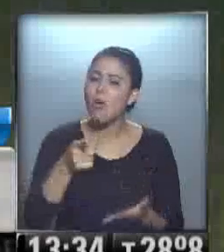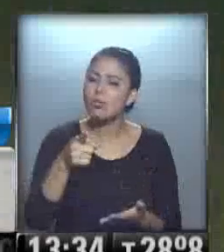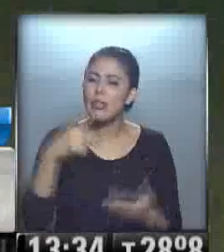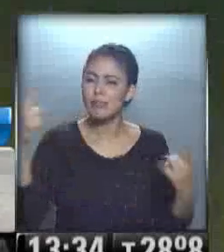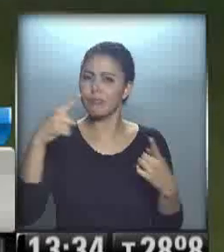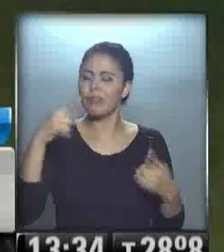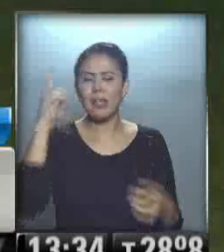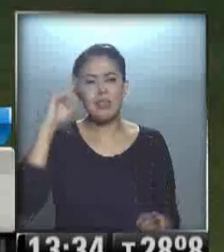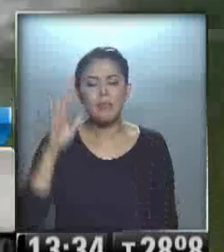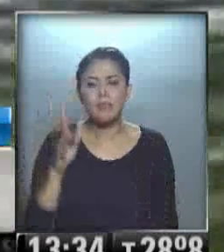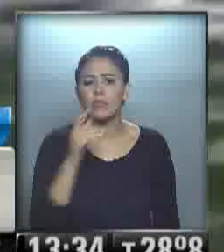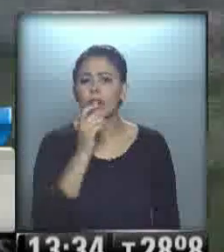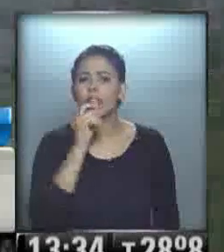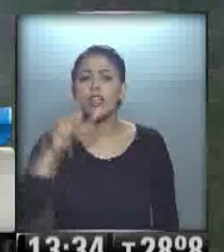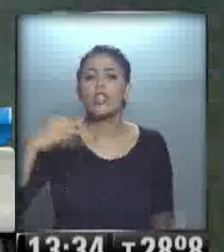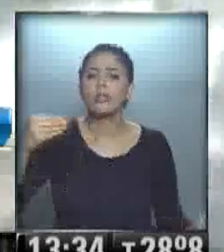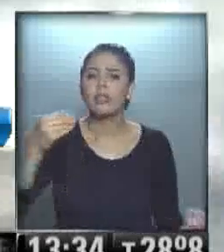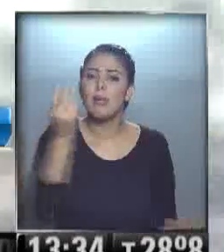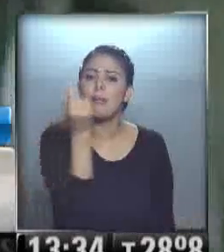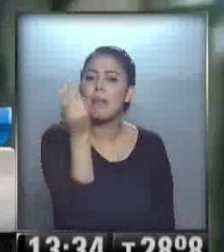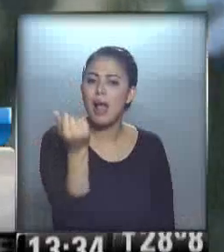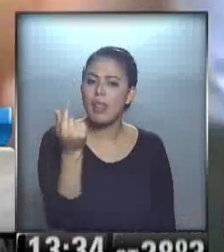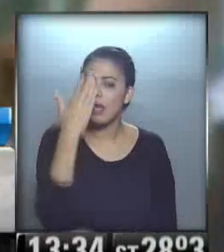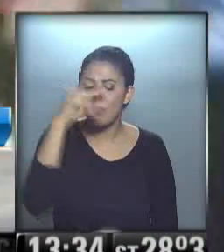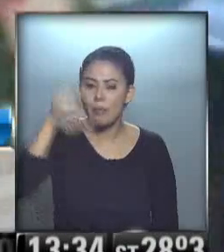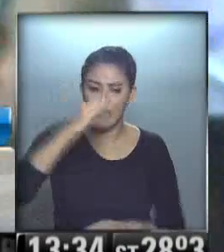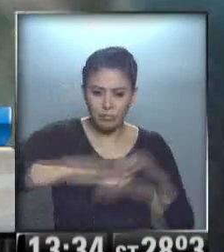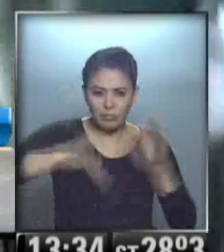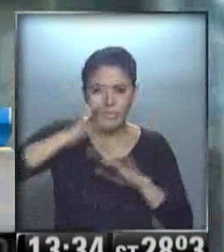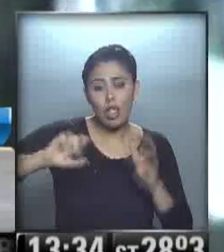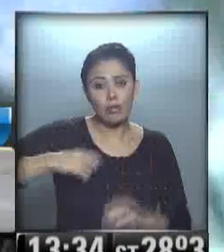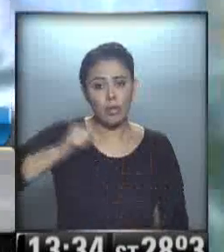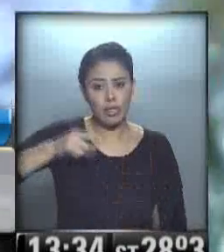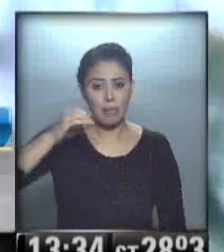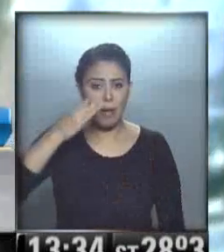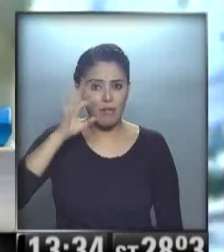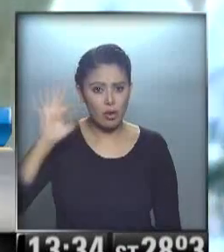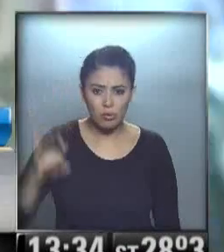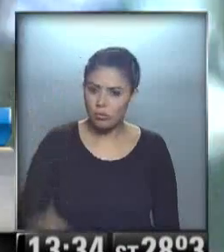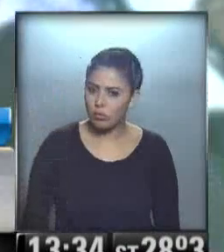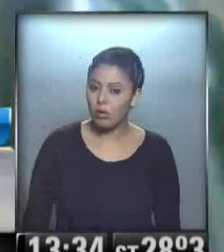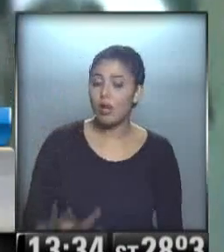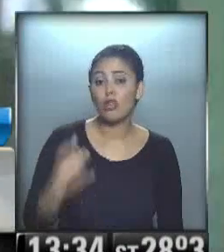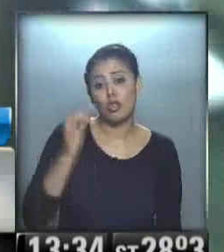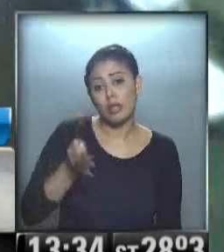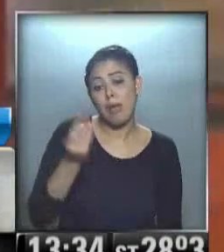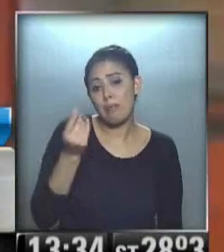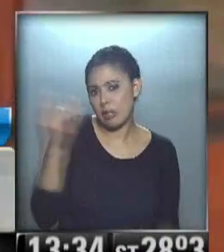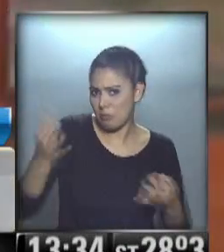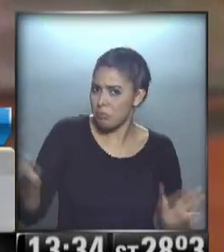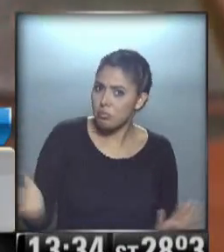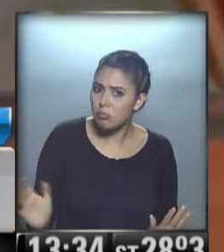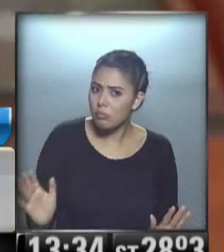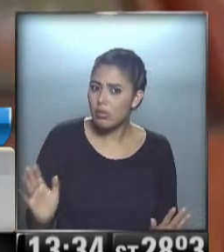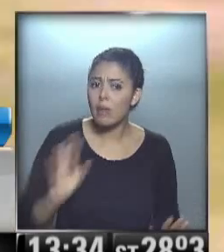contradicción en relación con el origen de los fondos con los cuales se hacía la obra social de Pablo Escobar? Pues sabemos que eran dineros bien habidos, porque